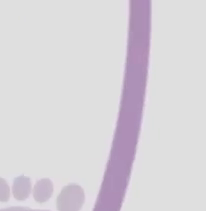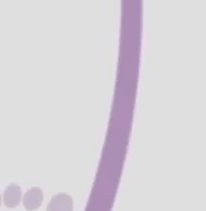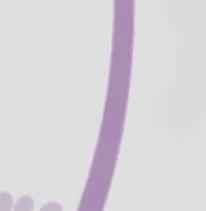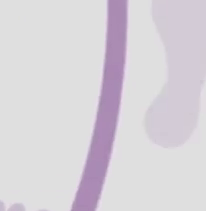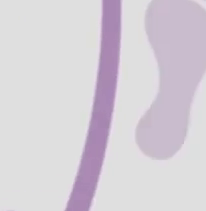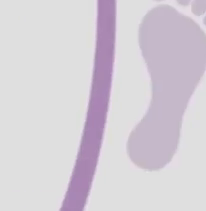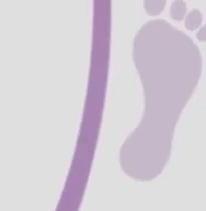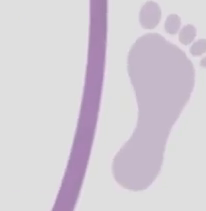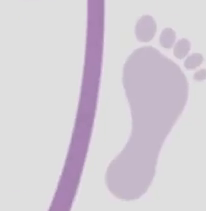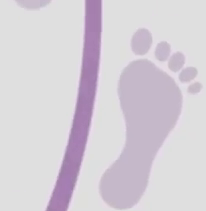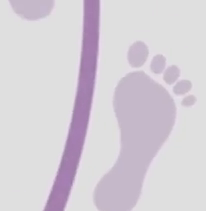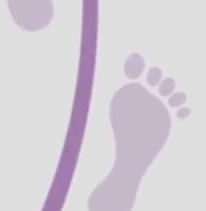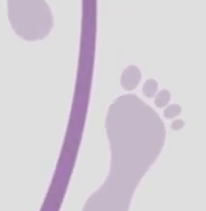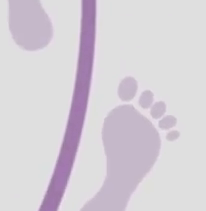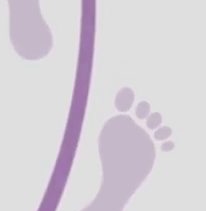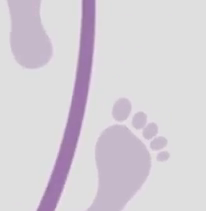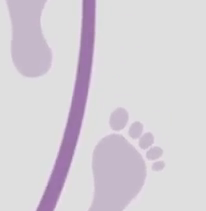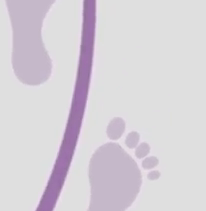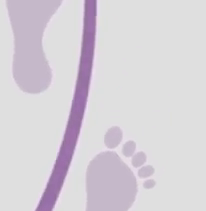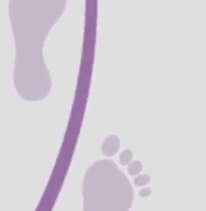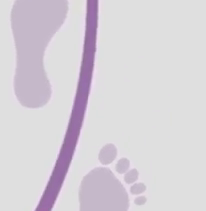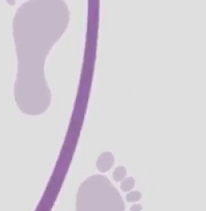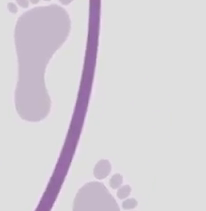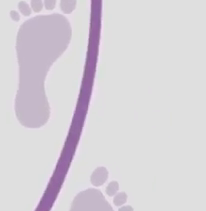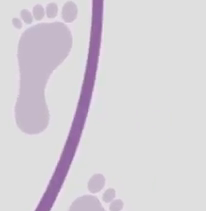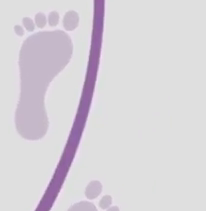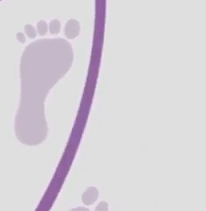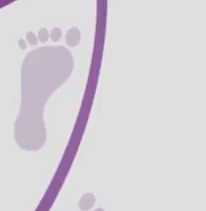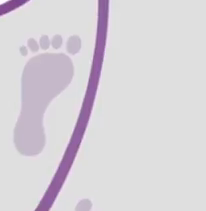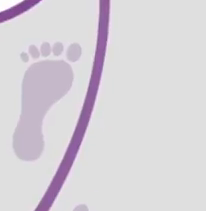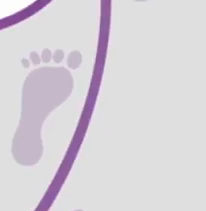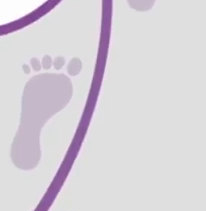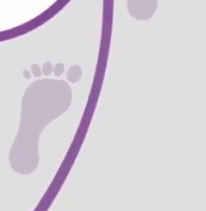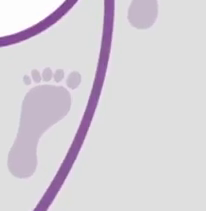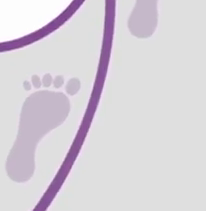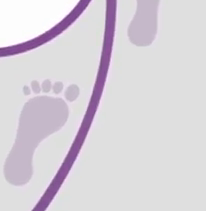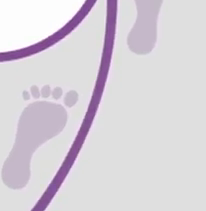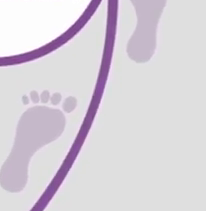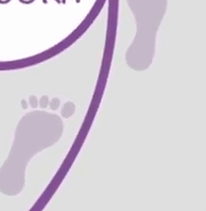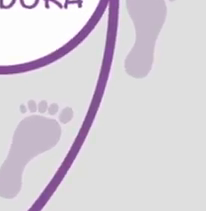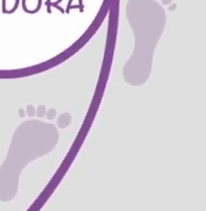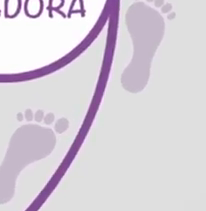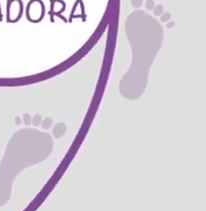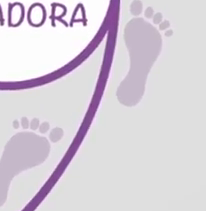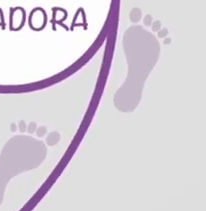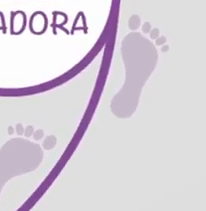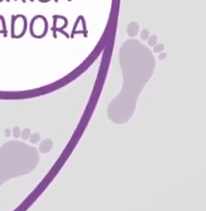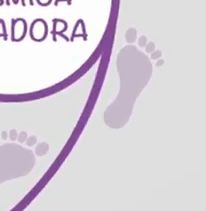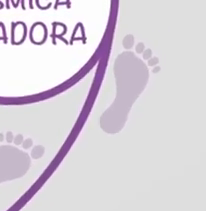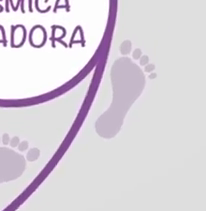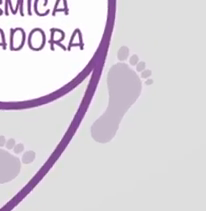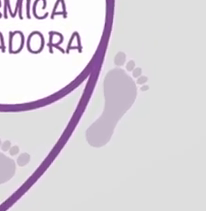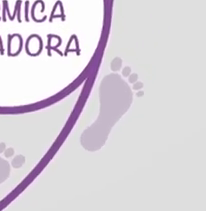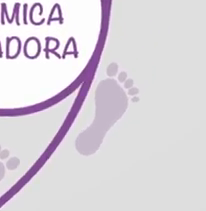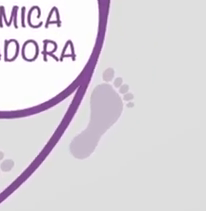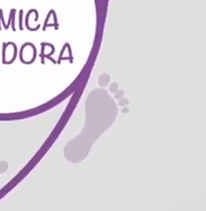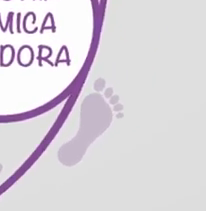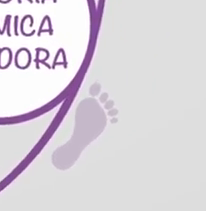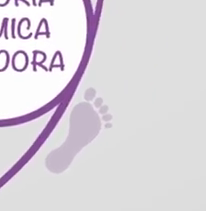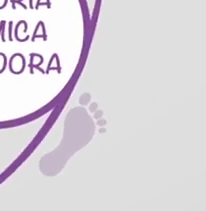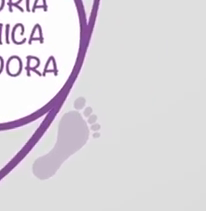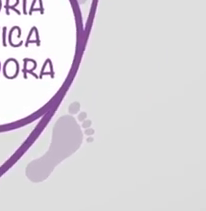los saberes ancestrales de nuestras abuelas madres tías hermanas amigas compañeras